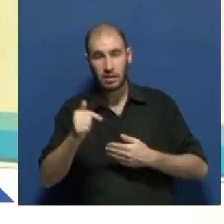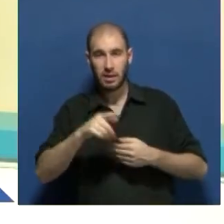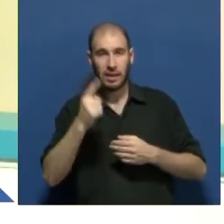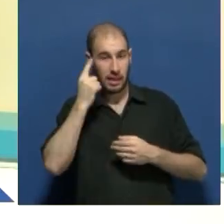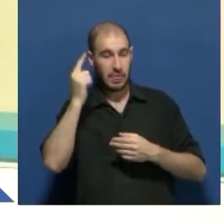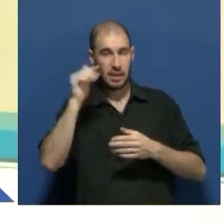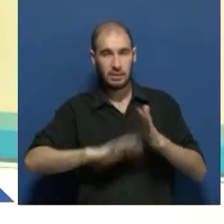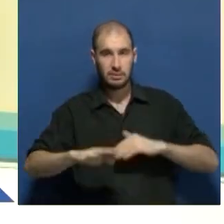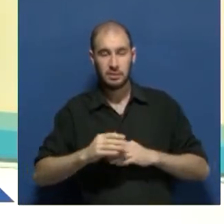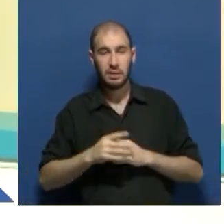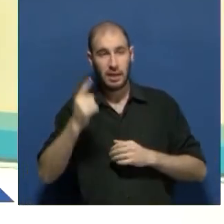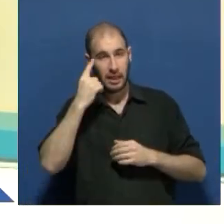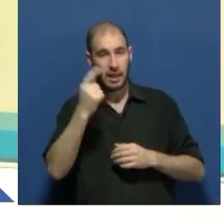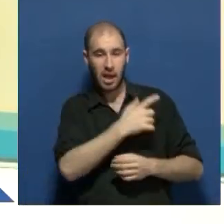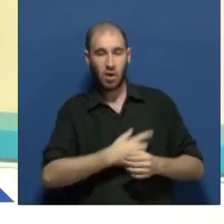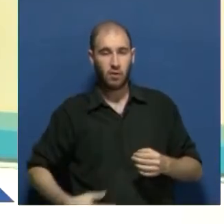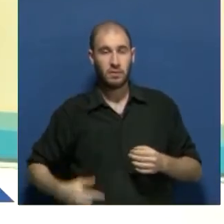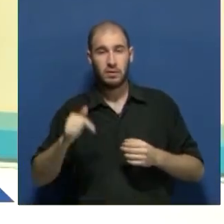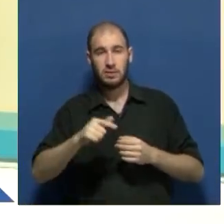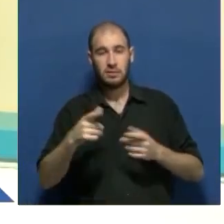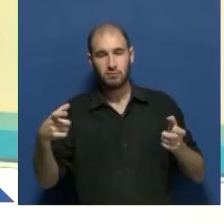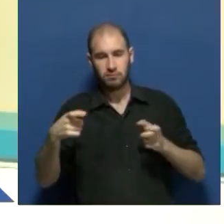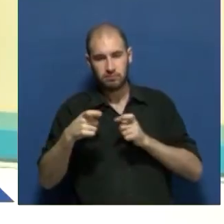concepción, que es creer que el Estado tiene que ser cada vez